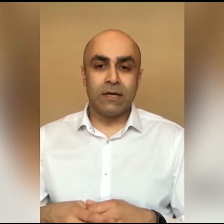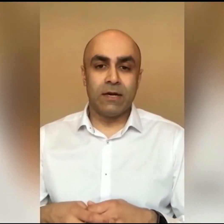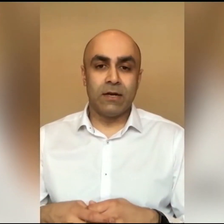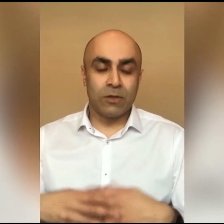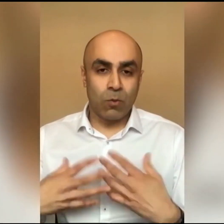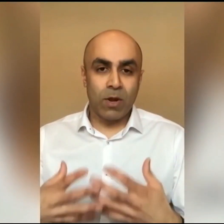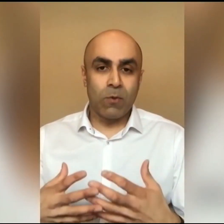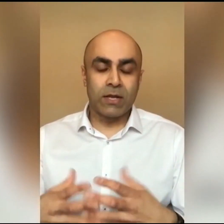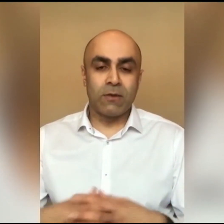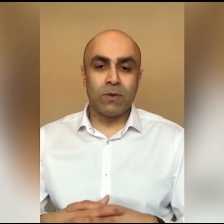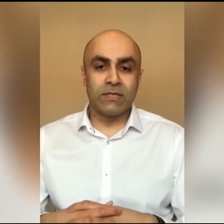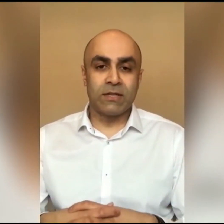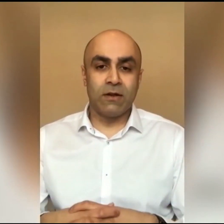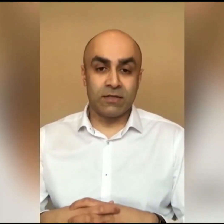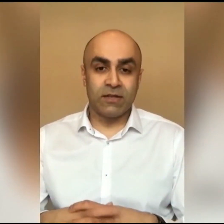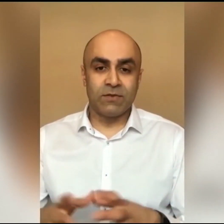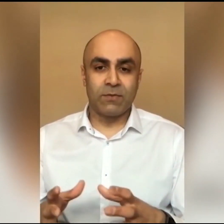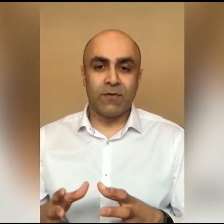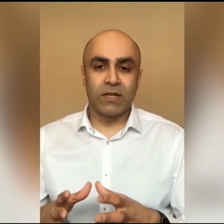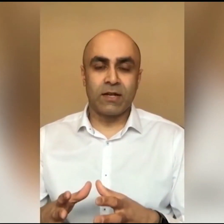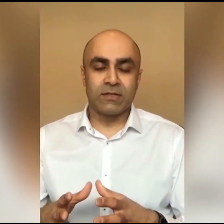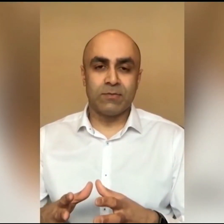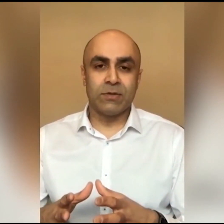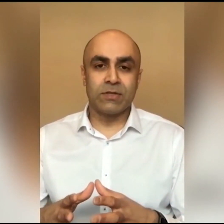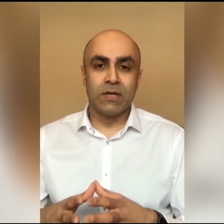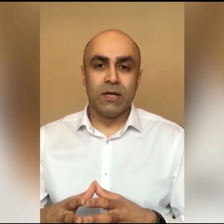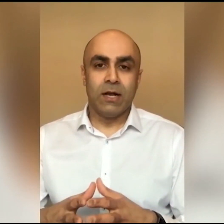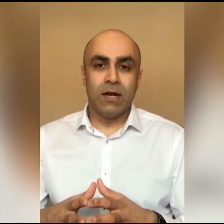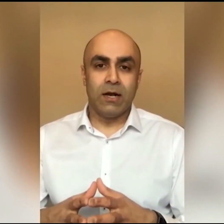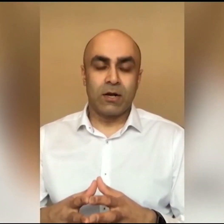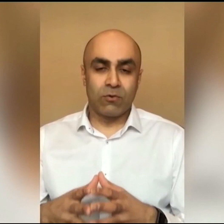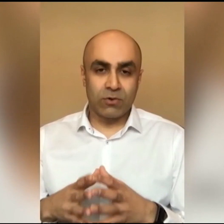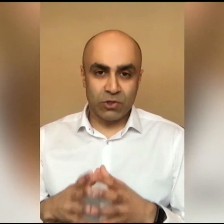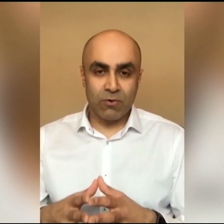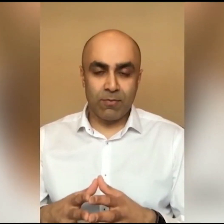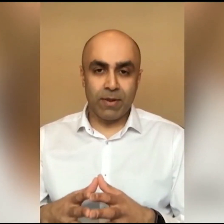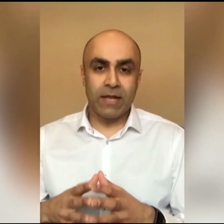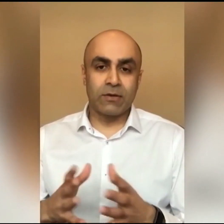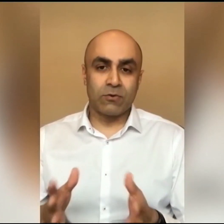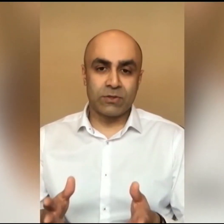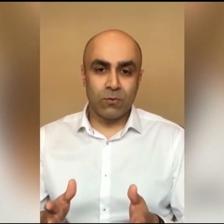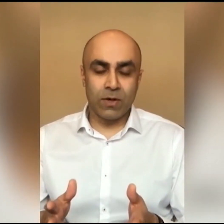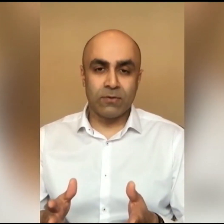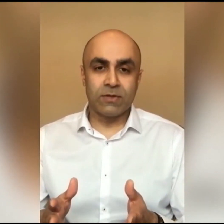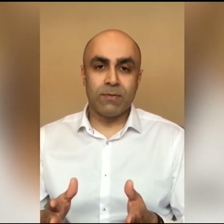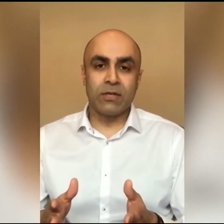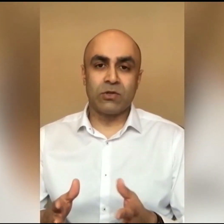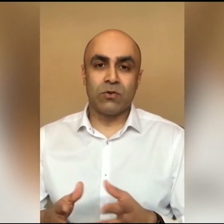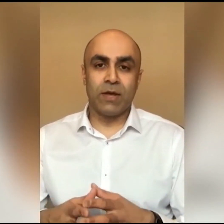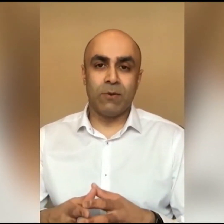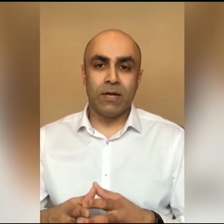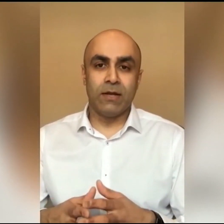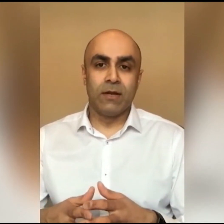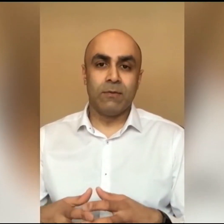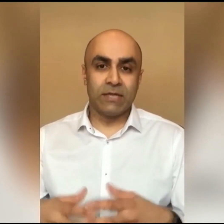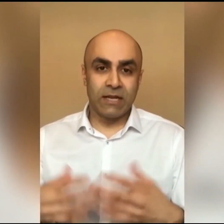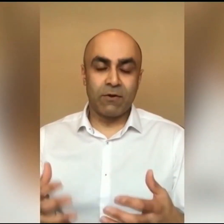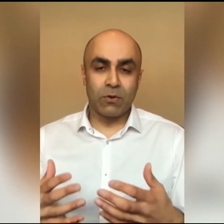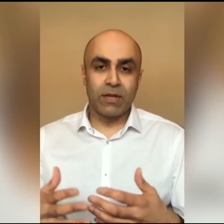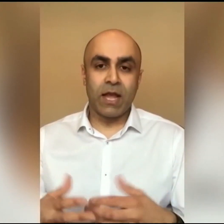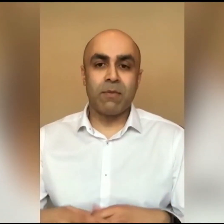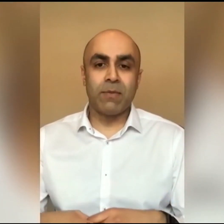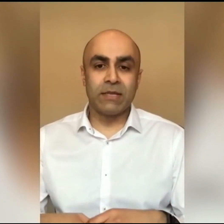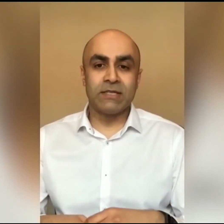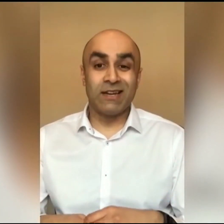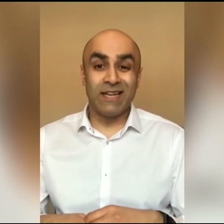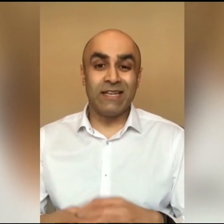trabajando con nuestros proveedores de servicios en toda Europa para asegurarnos de que toda esta capacidad está a punto para